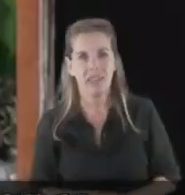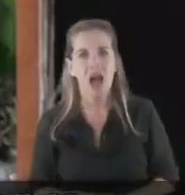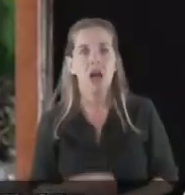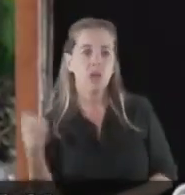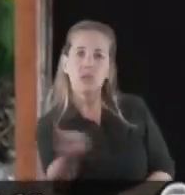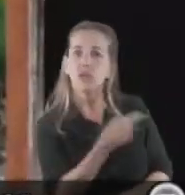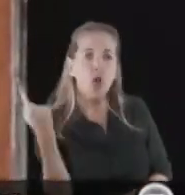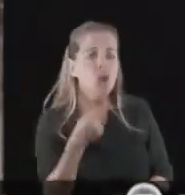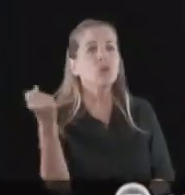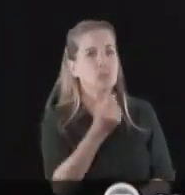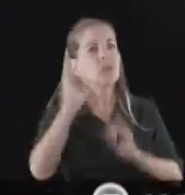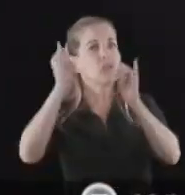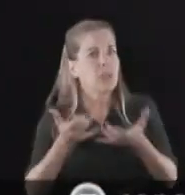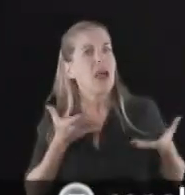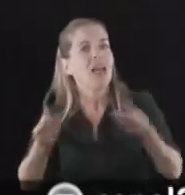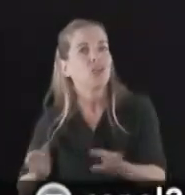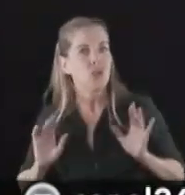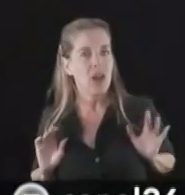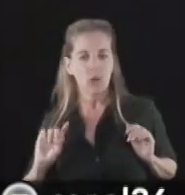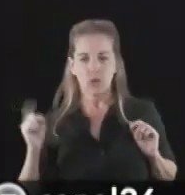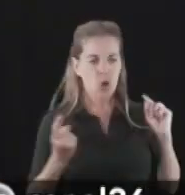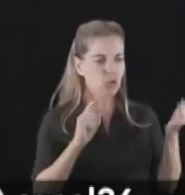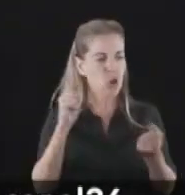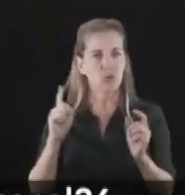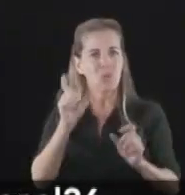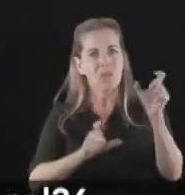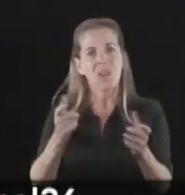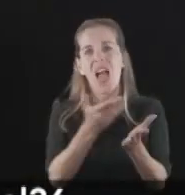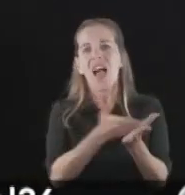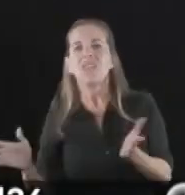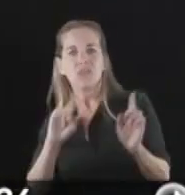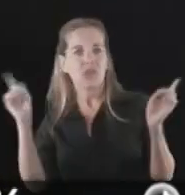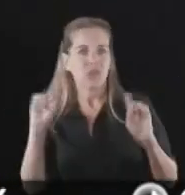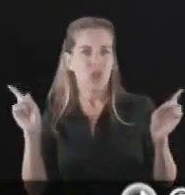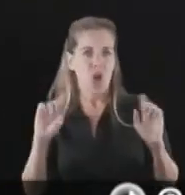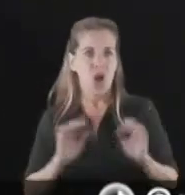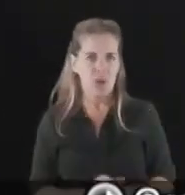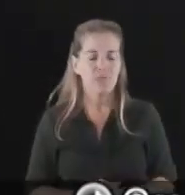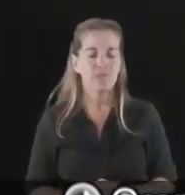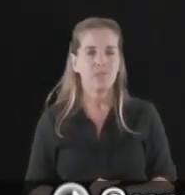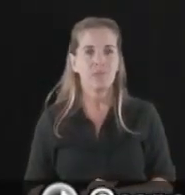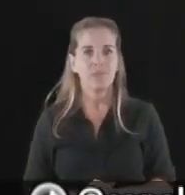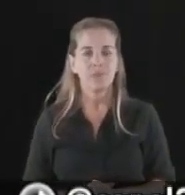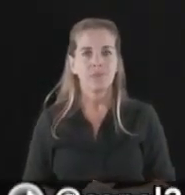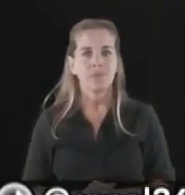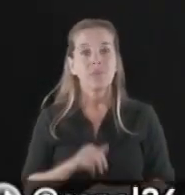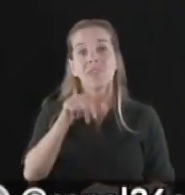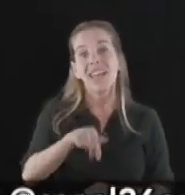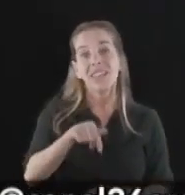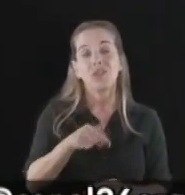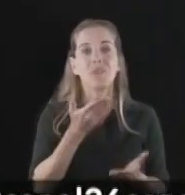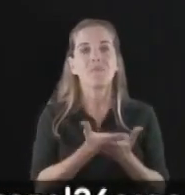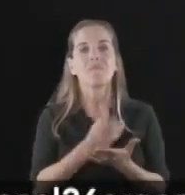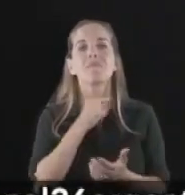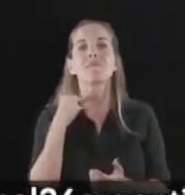Somos todos muy importantes y nadie puede quedarse afuera. Nadie. Y esto que hoy nos propone el padre Pepe,